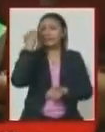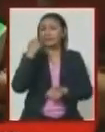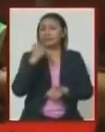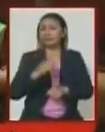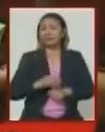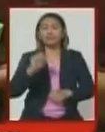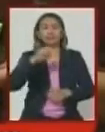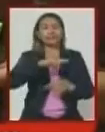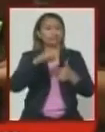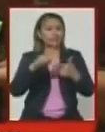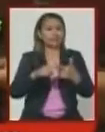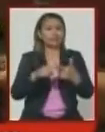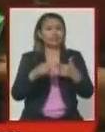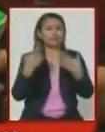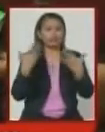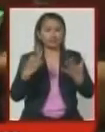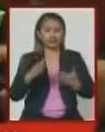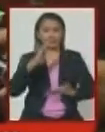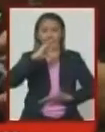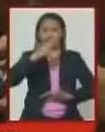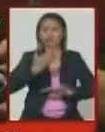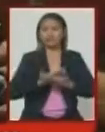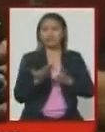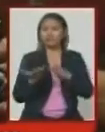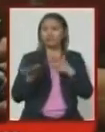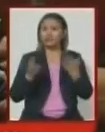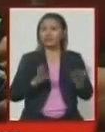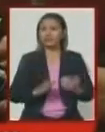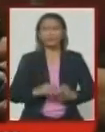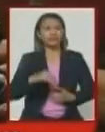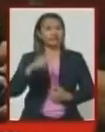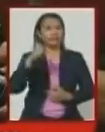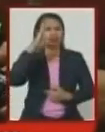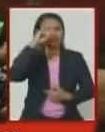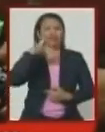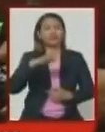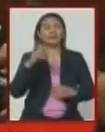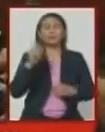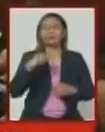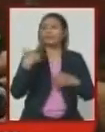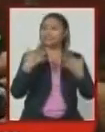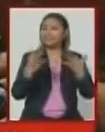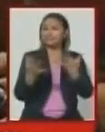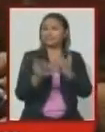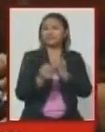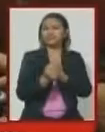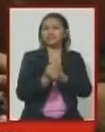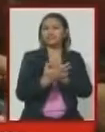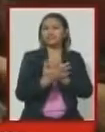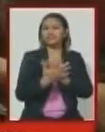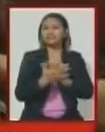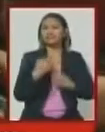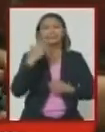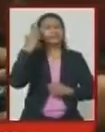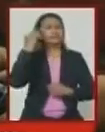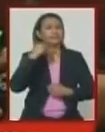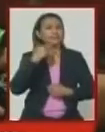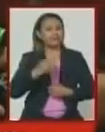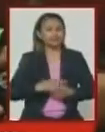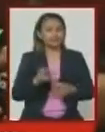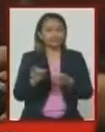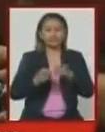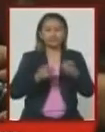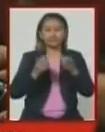el segundo caso que está haciendo, ¿no? Con mi hijo ya muerto, con el otro niño igual, debería estar ya detenida esa doctora. Ya